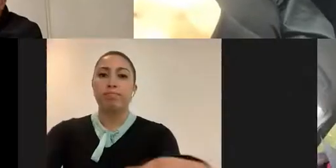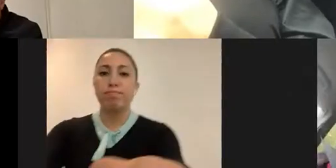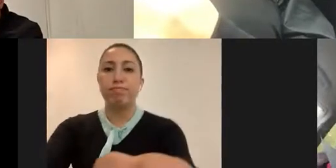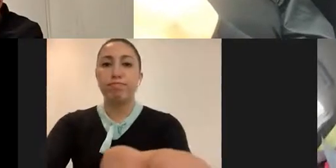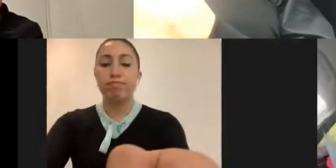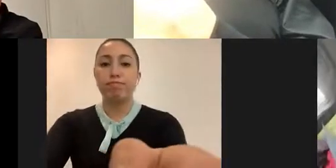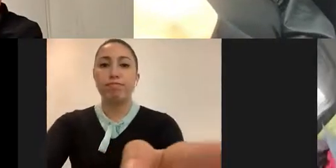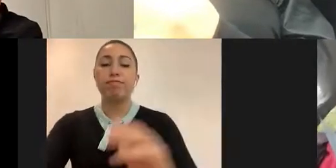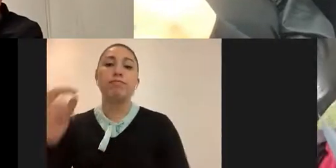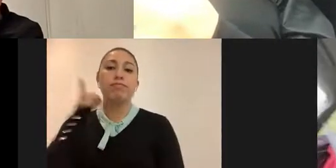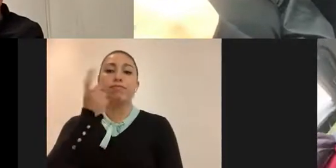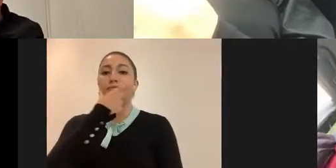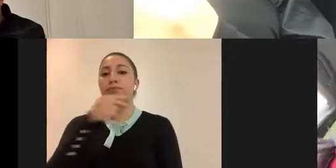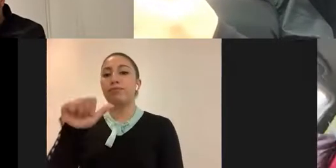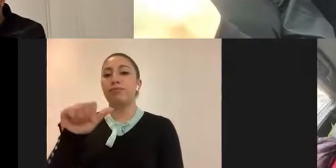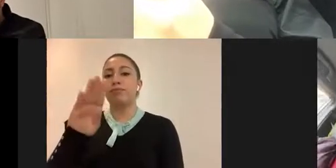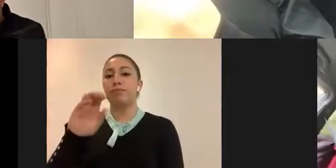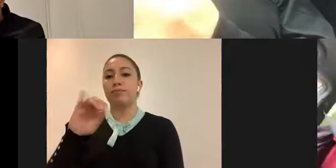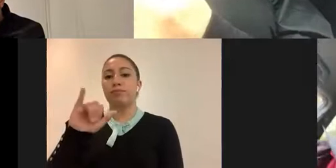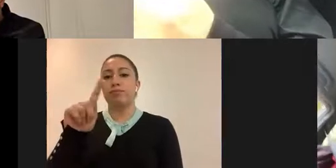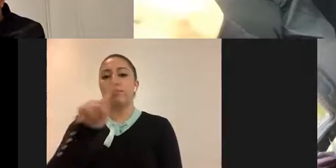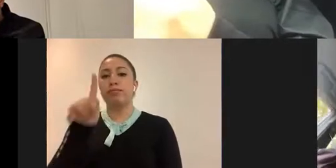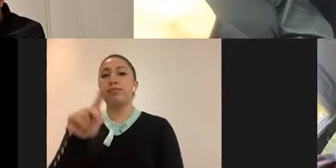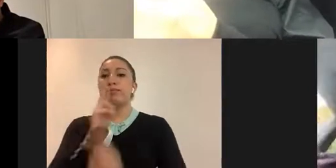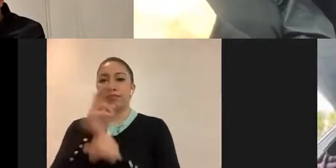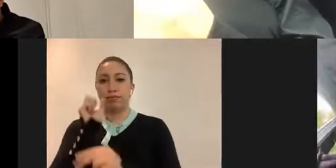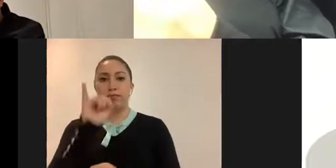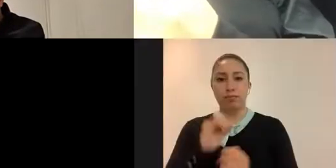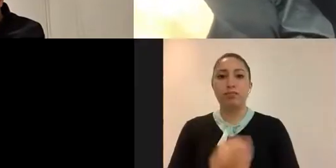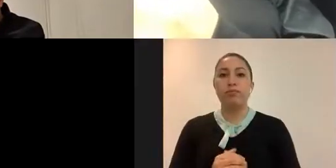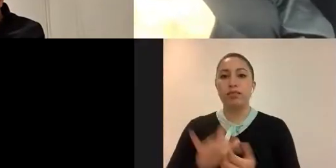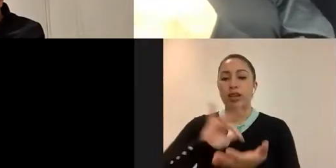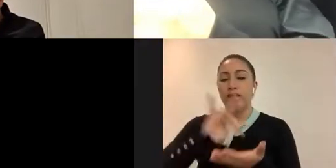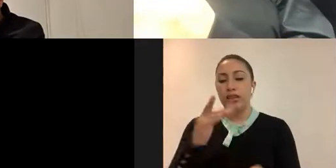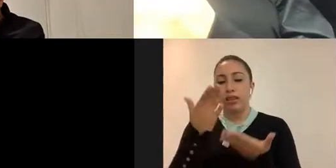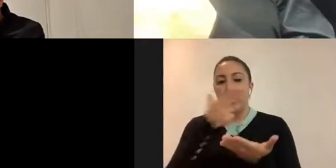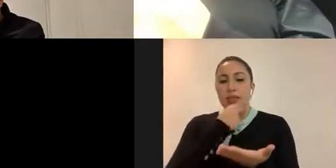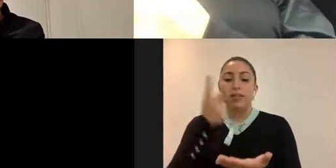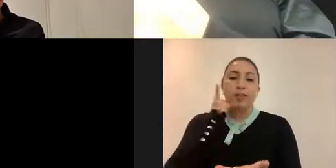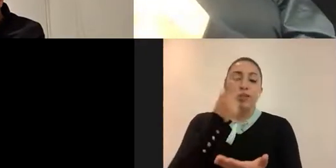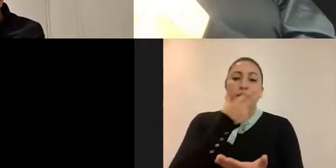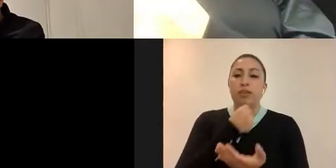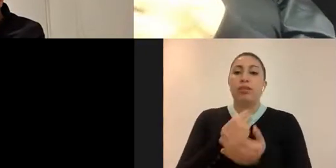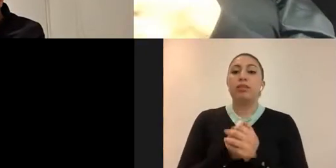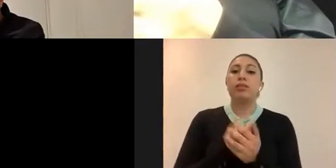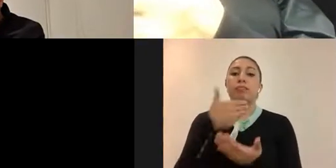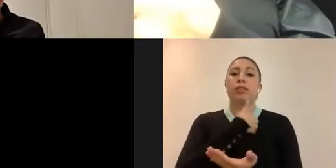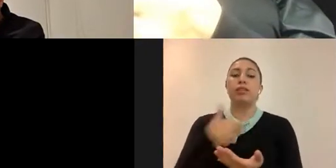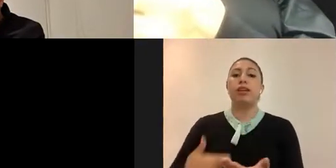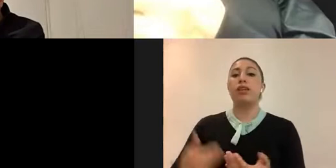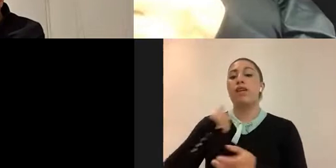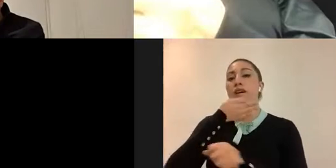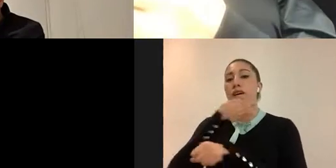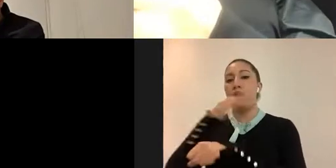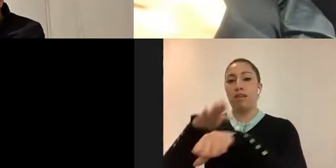A Boitiz en pro. Muchas gracias, diputado. Le informo, diputado presidente, que este